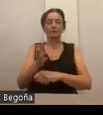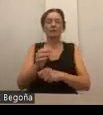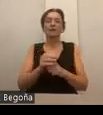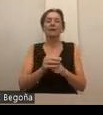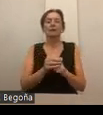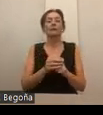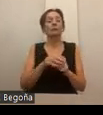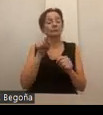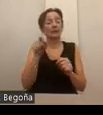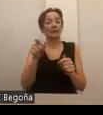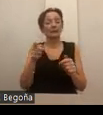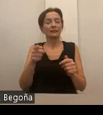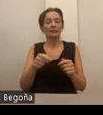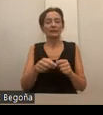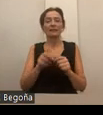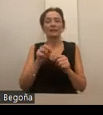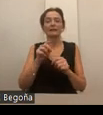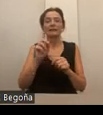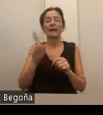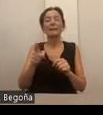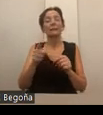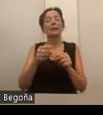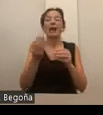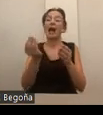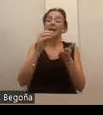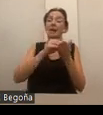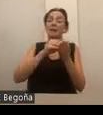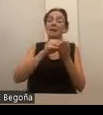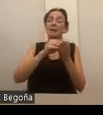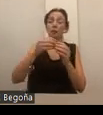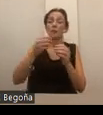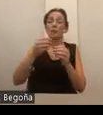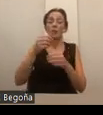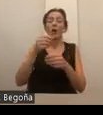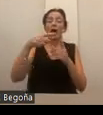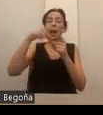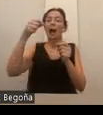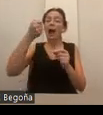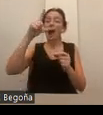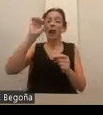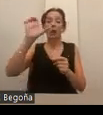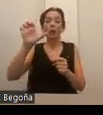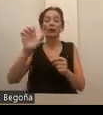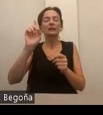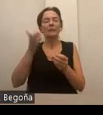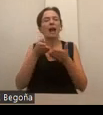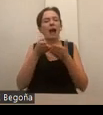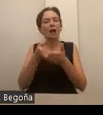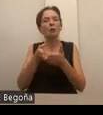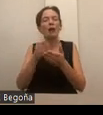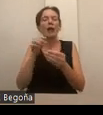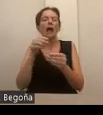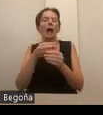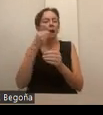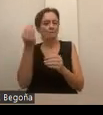poliquístico, también conseguimos disminuir, añadiendo el gel de aloe vera, también conseguimos disminuir los niveles de colesterol, triglicéridos, y aquí